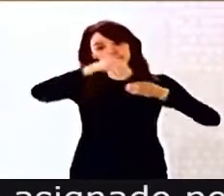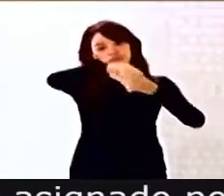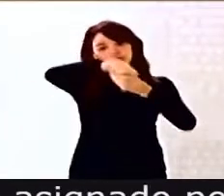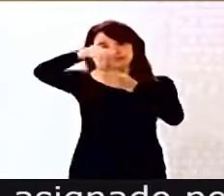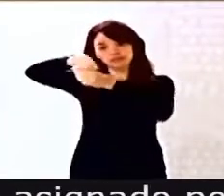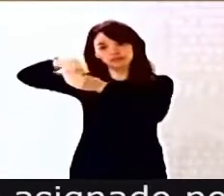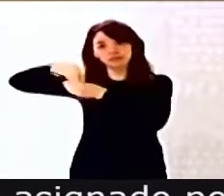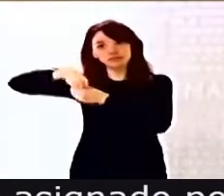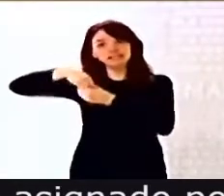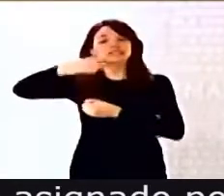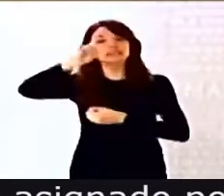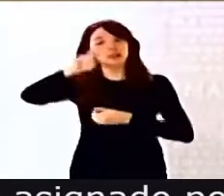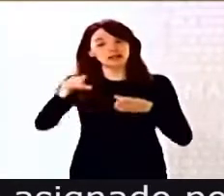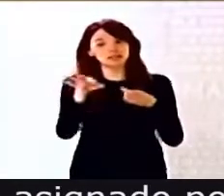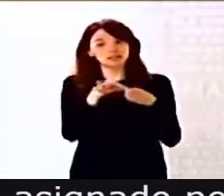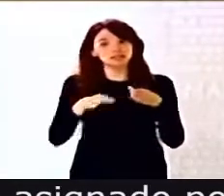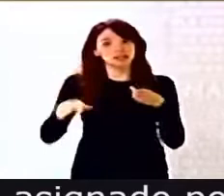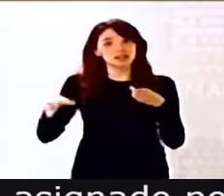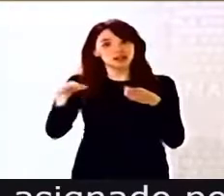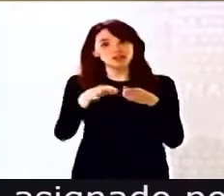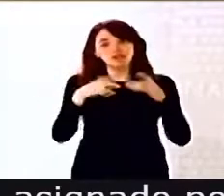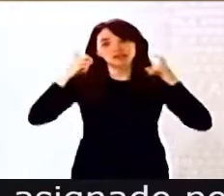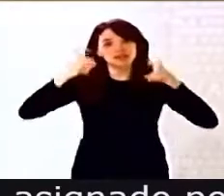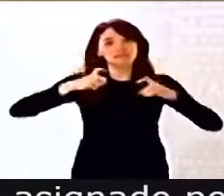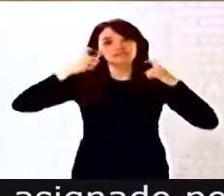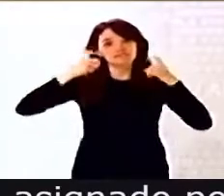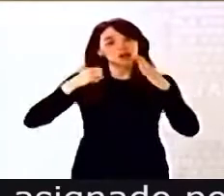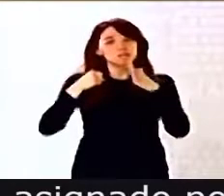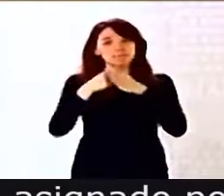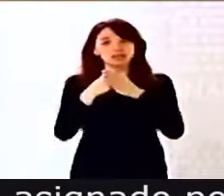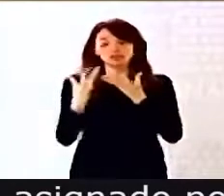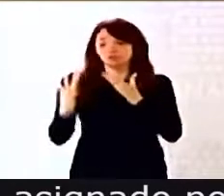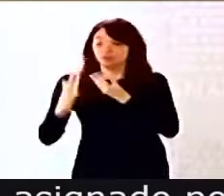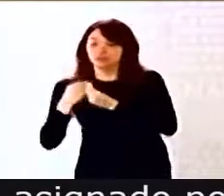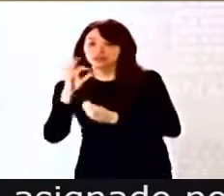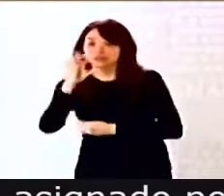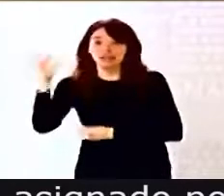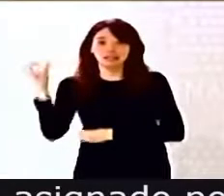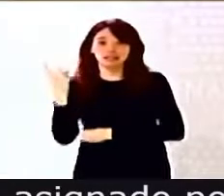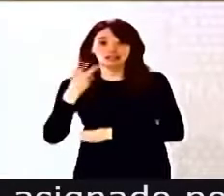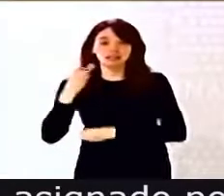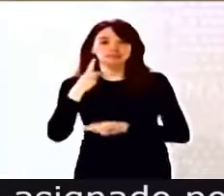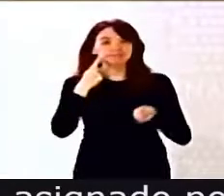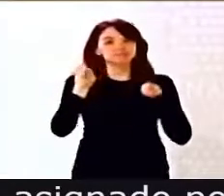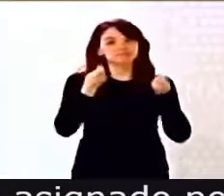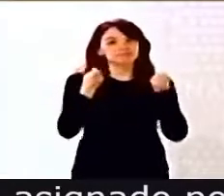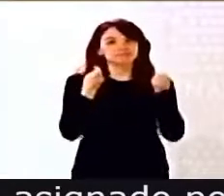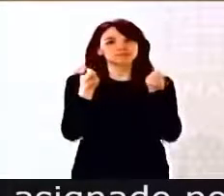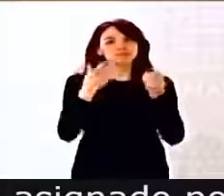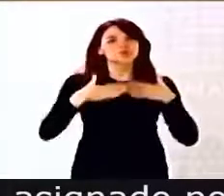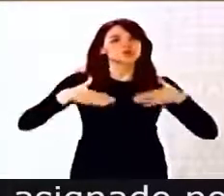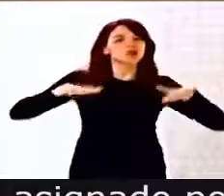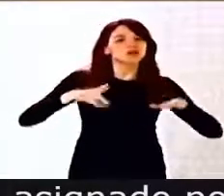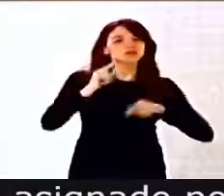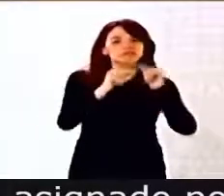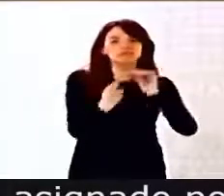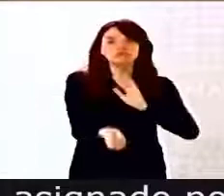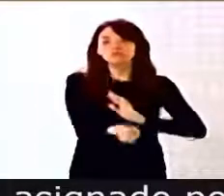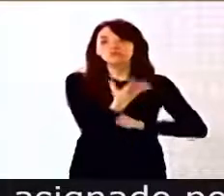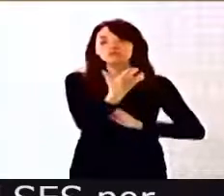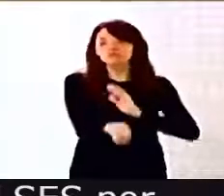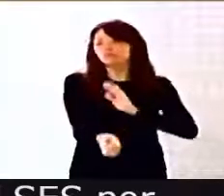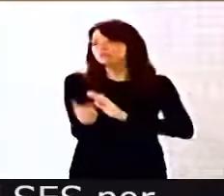haciendo todos los esfuerzos junto con el SES por controlar cualquier brote que se produzca dentro